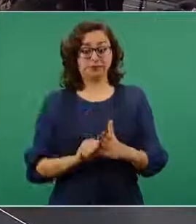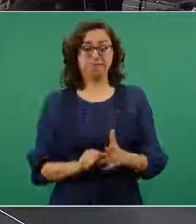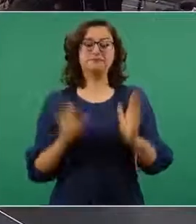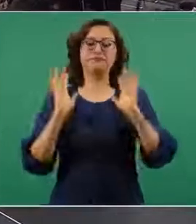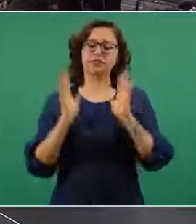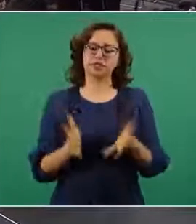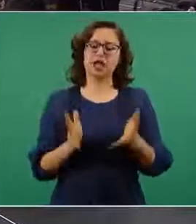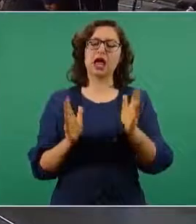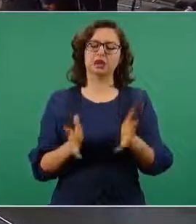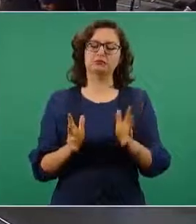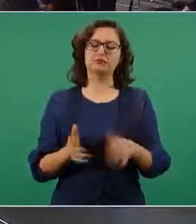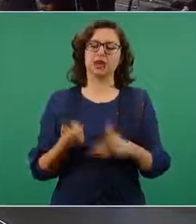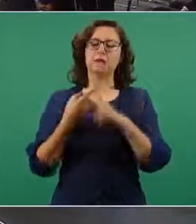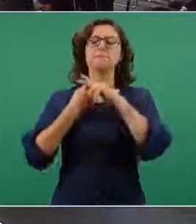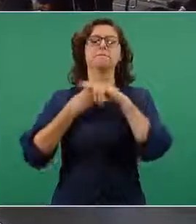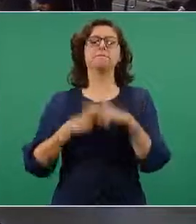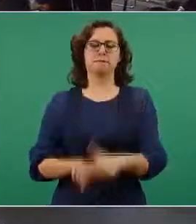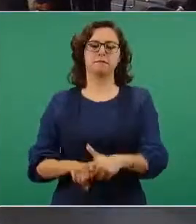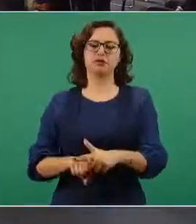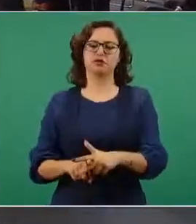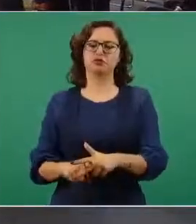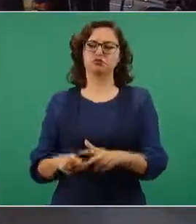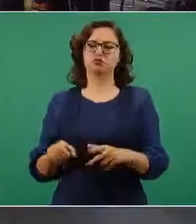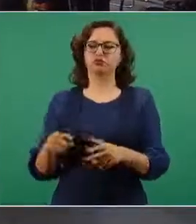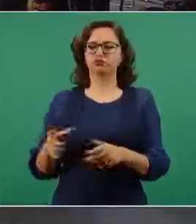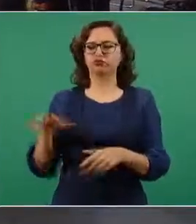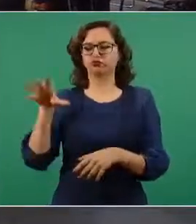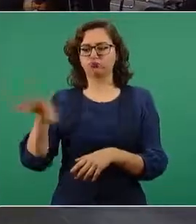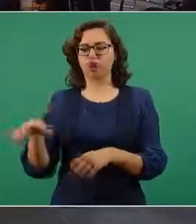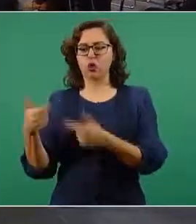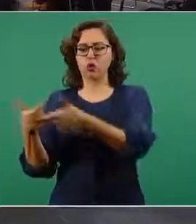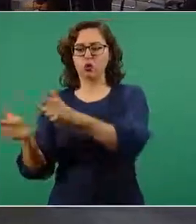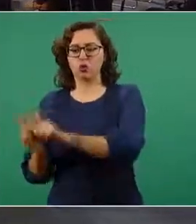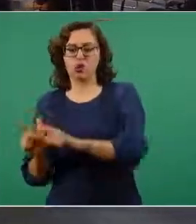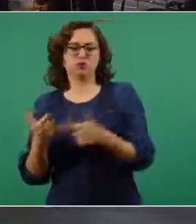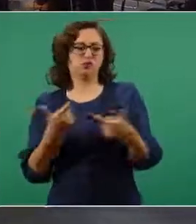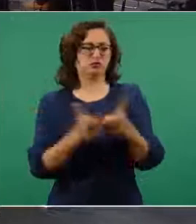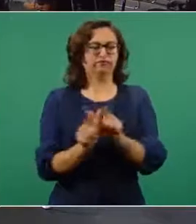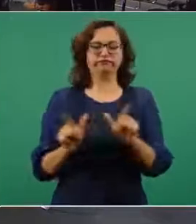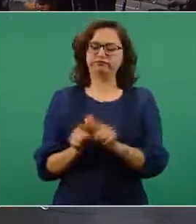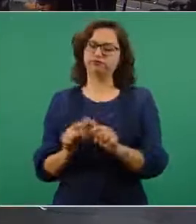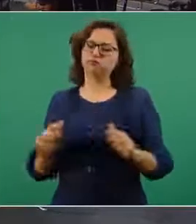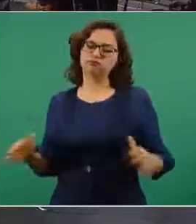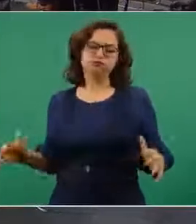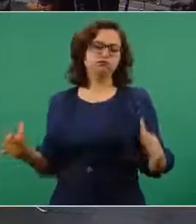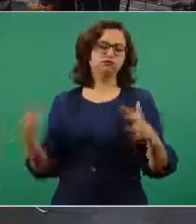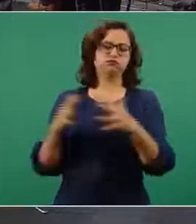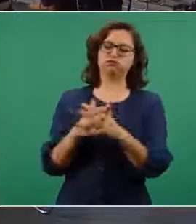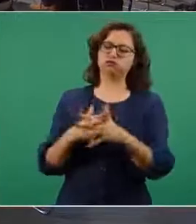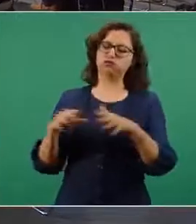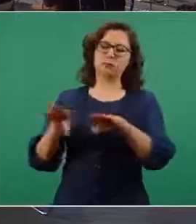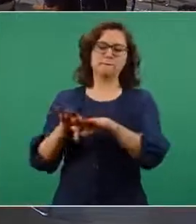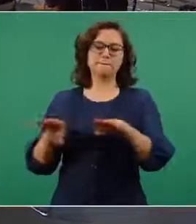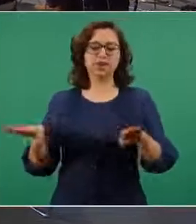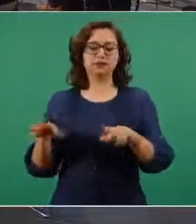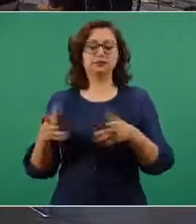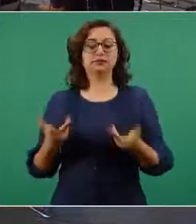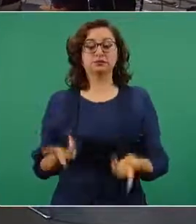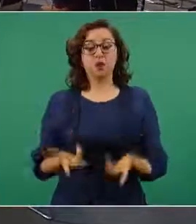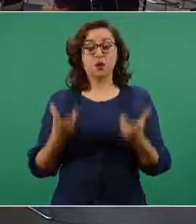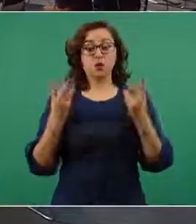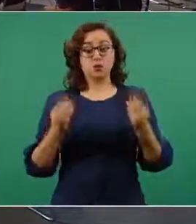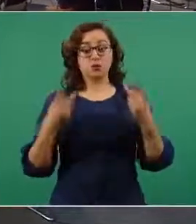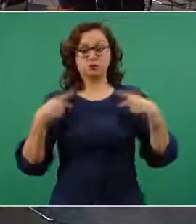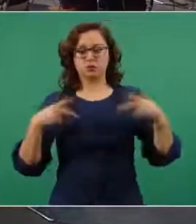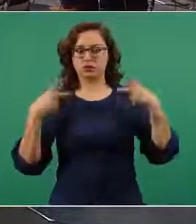dos poblados a las agresiones del otro lado. Y empieza y sigue habiendo otra vez estos